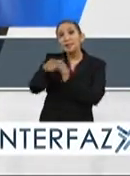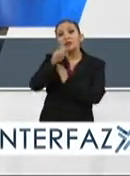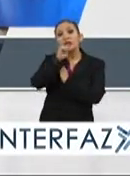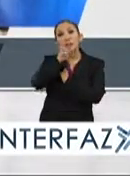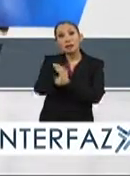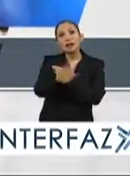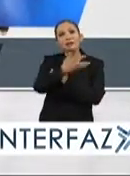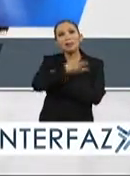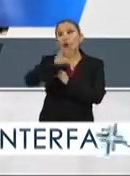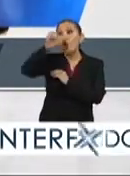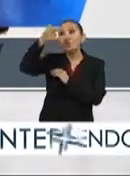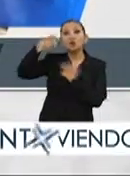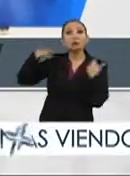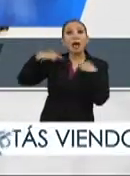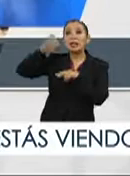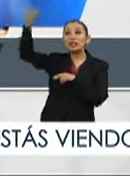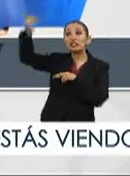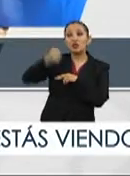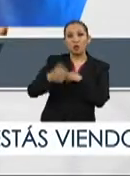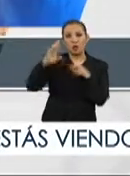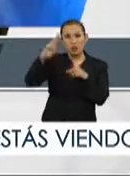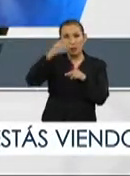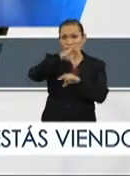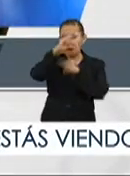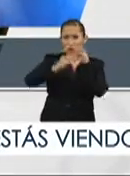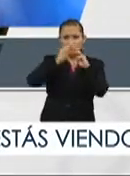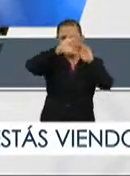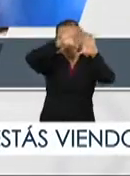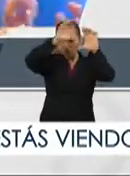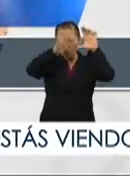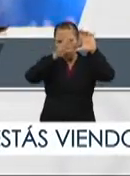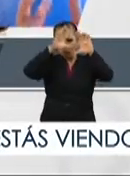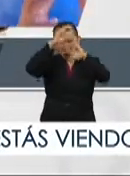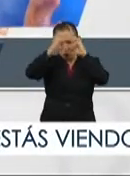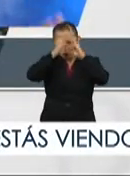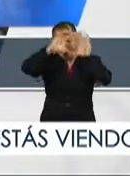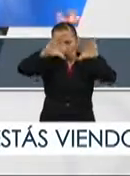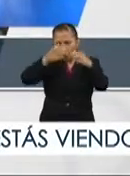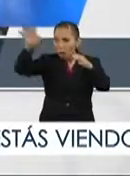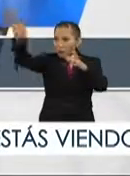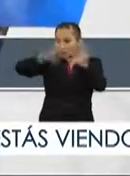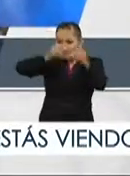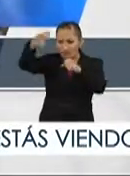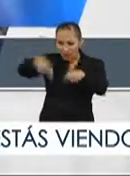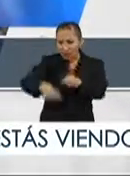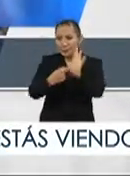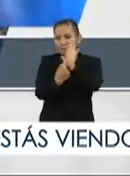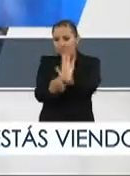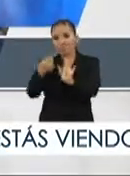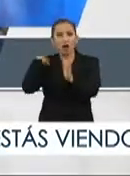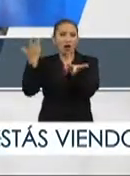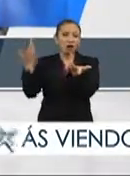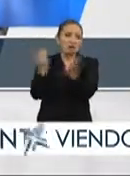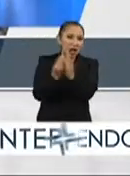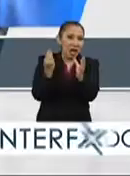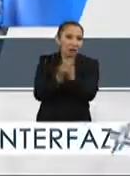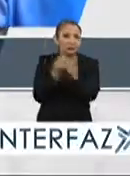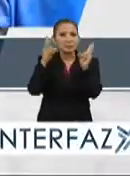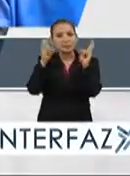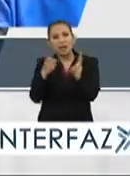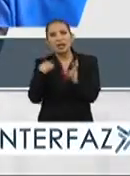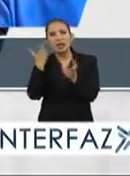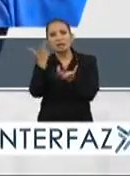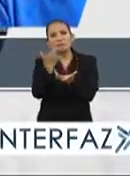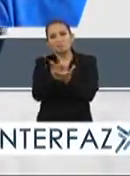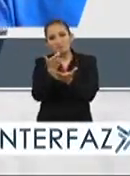también traemos profesores de universidades de todo el mundo para dar clases en teoría económica,